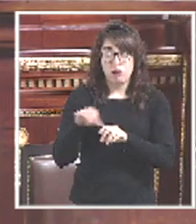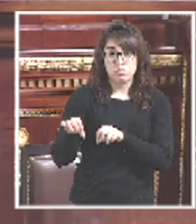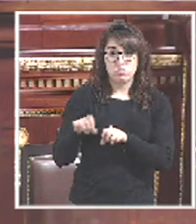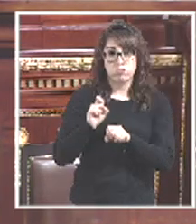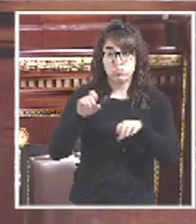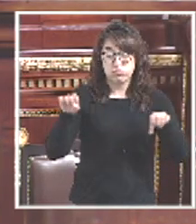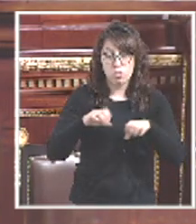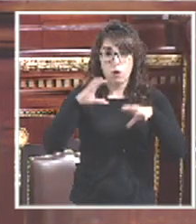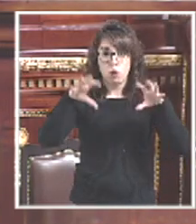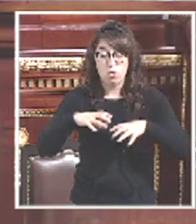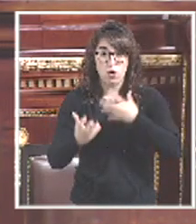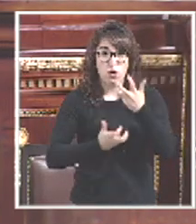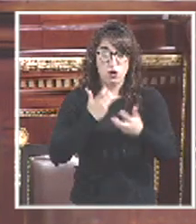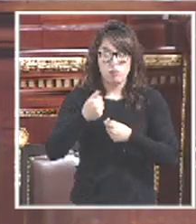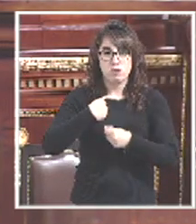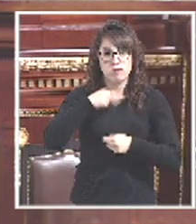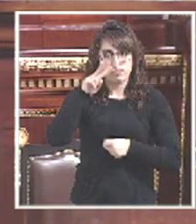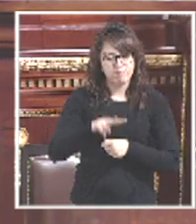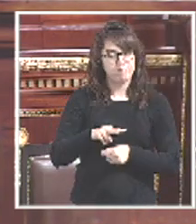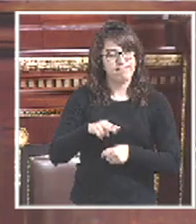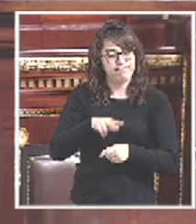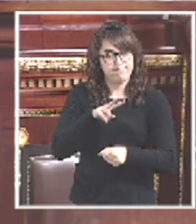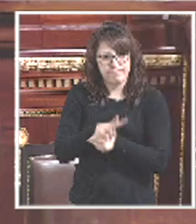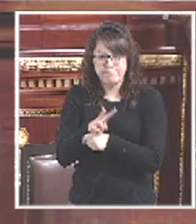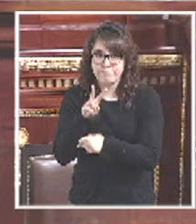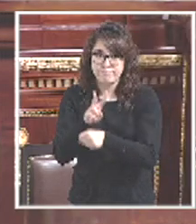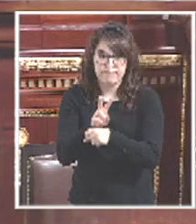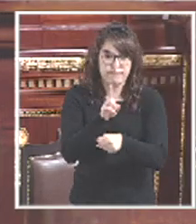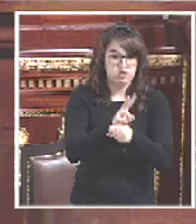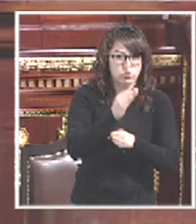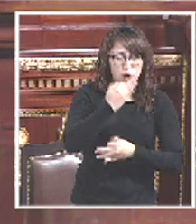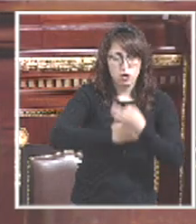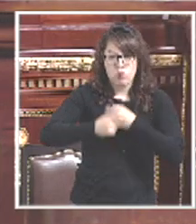he estado dando puntual seguimiento a las publicaciones en la plataforma del